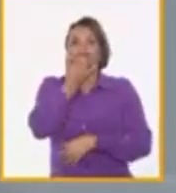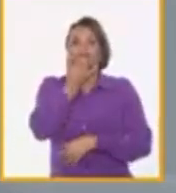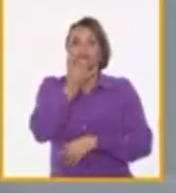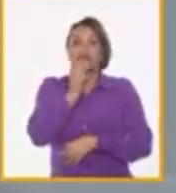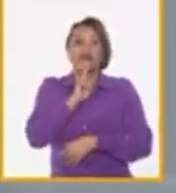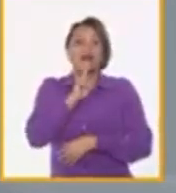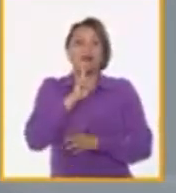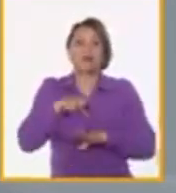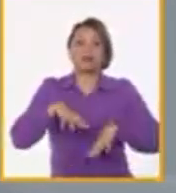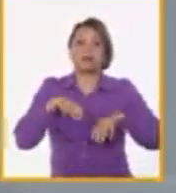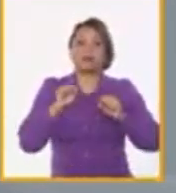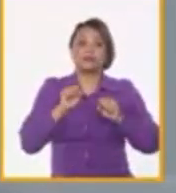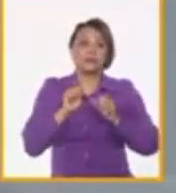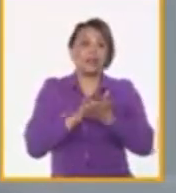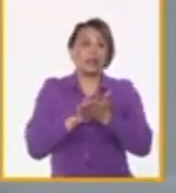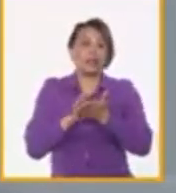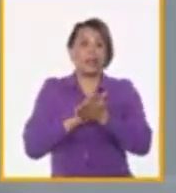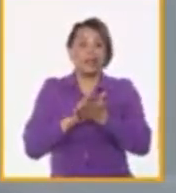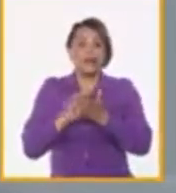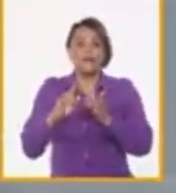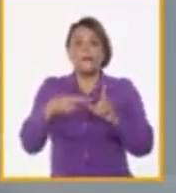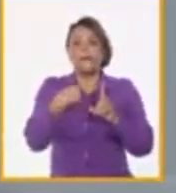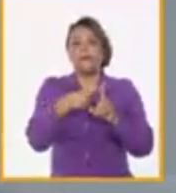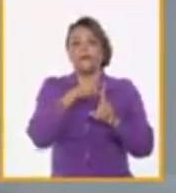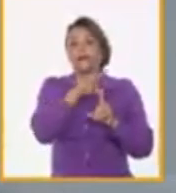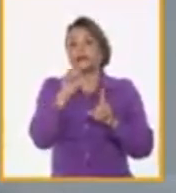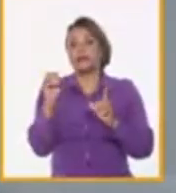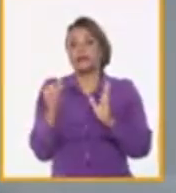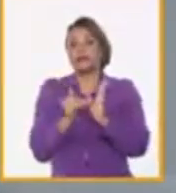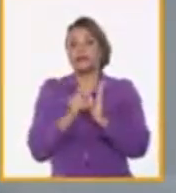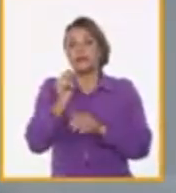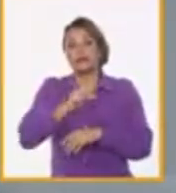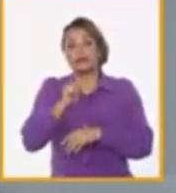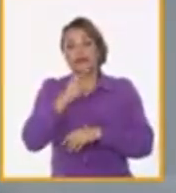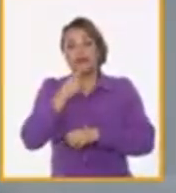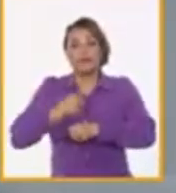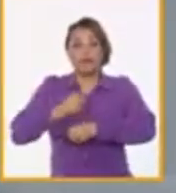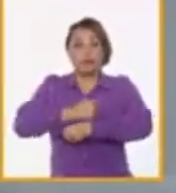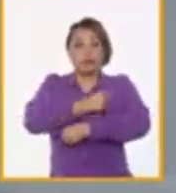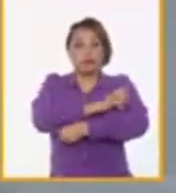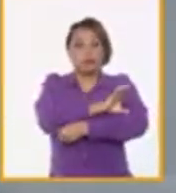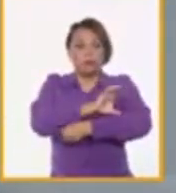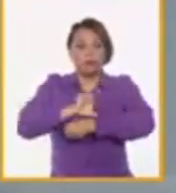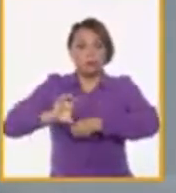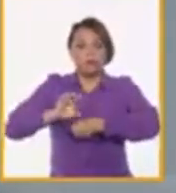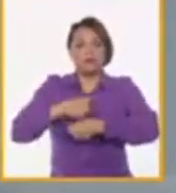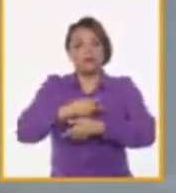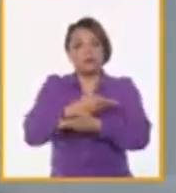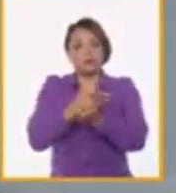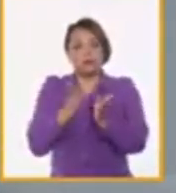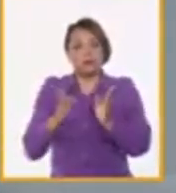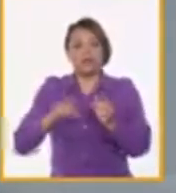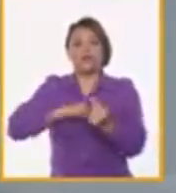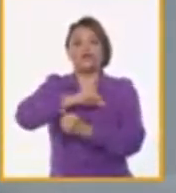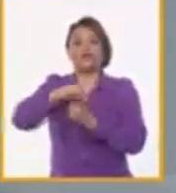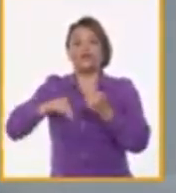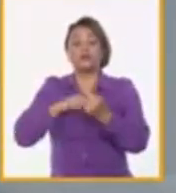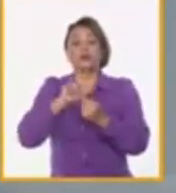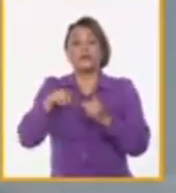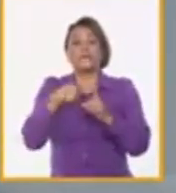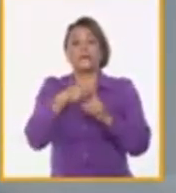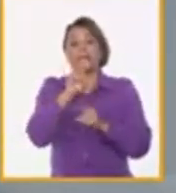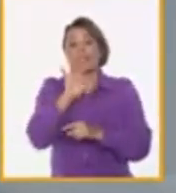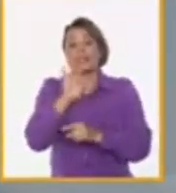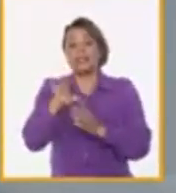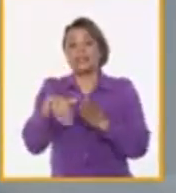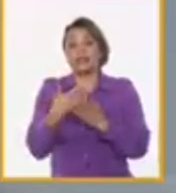le sumamos unas 300 mil personas que reciben agua por pipe, que tienen ciclos mayores de 15 días